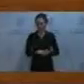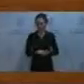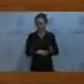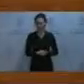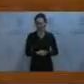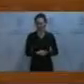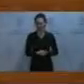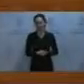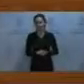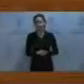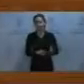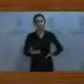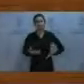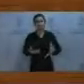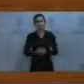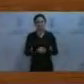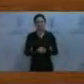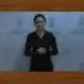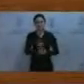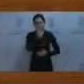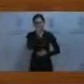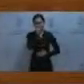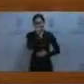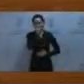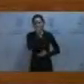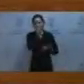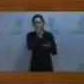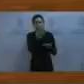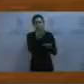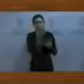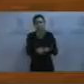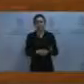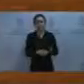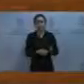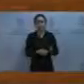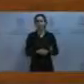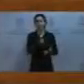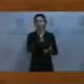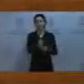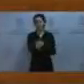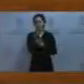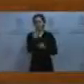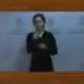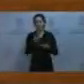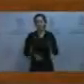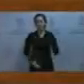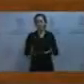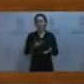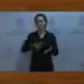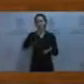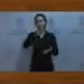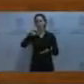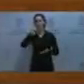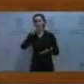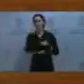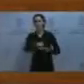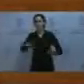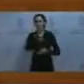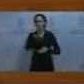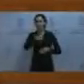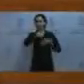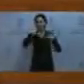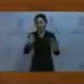Bueno, no voy a hacer ni comentario. Usted me manda una valoración de Boves de 101 millones de euros. Ahora, como